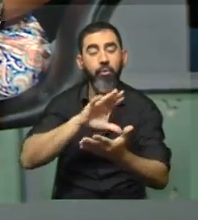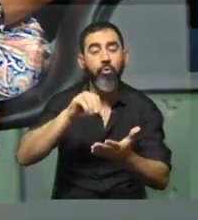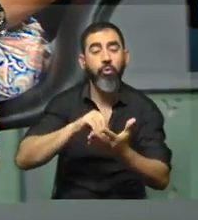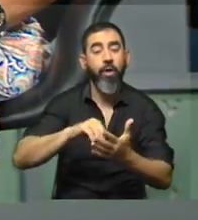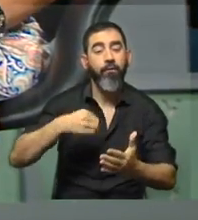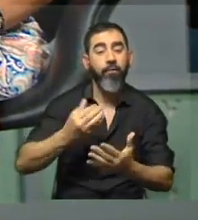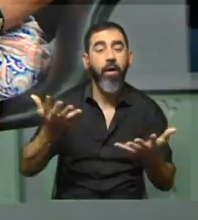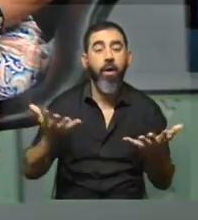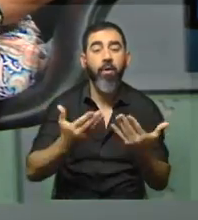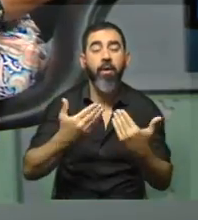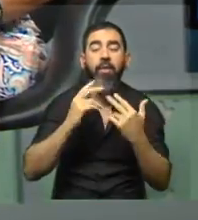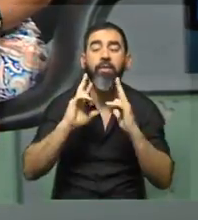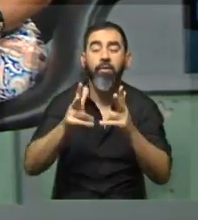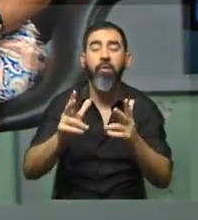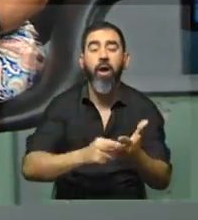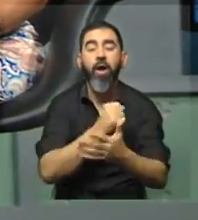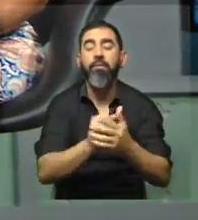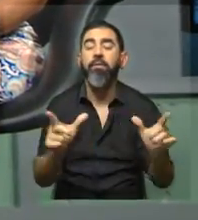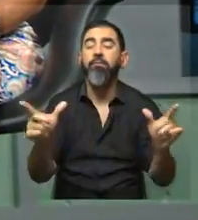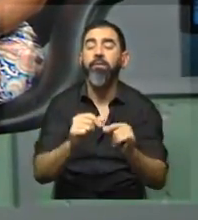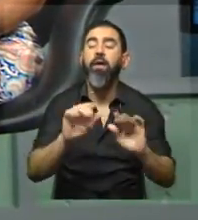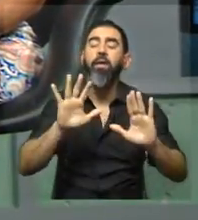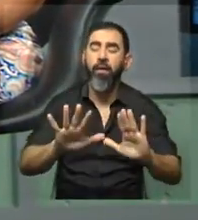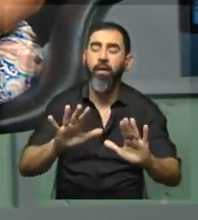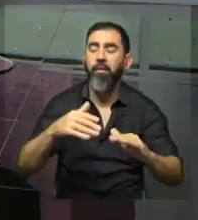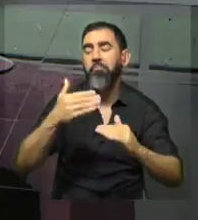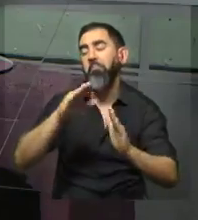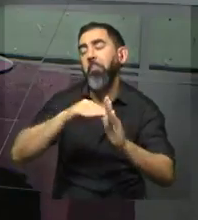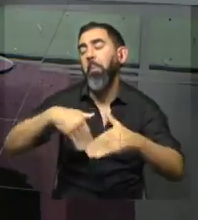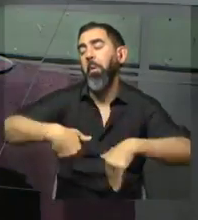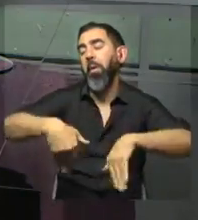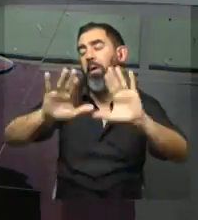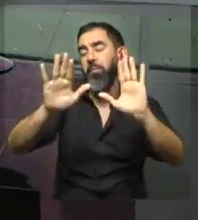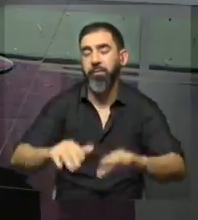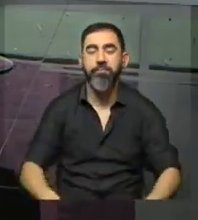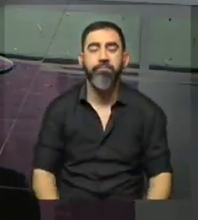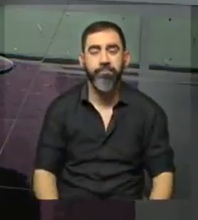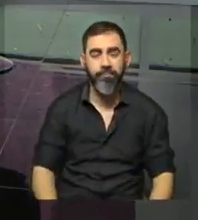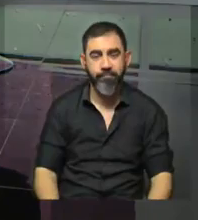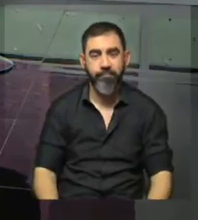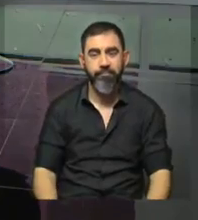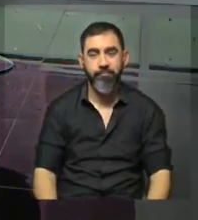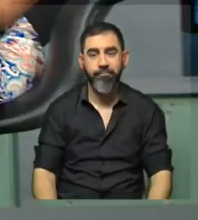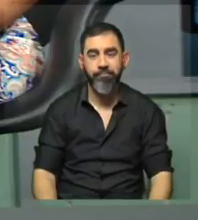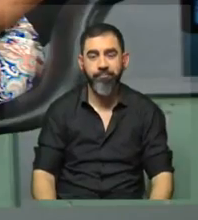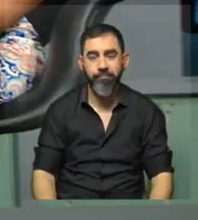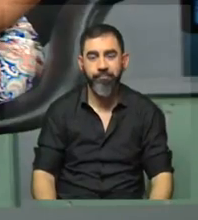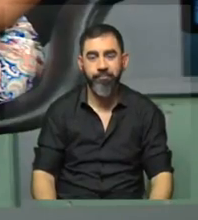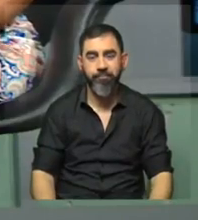Ahora voy a empezar a decir, Hasta Acá Llegamos, quédense que viene algo. No sé si... Estamos nosotros también. Quédense que viene Sting. Hasta Aquí Llegamos, que no es